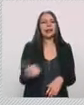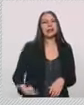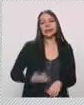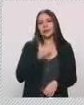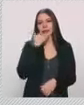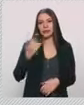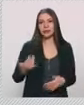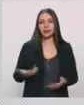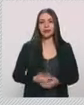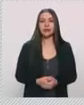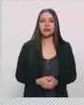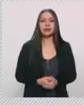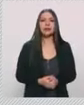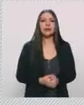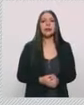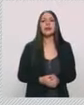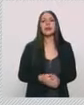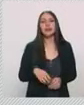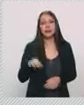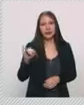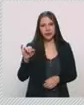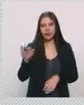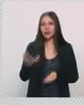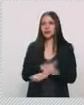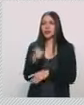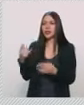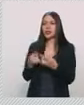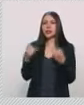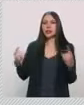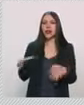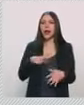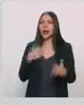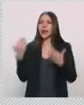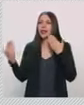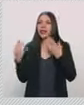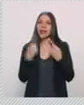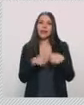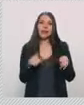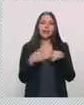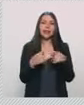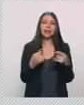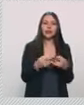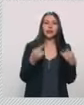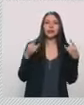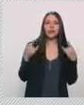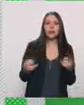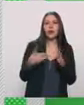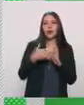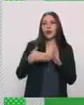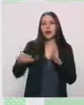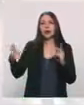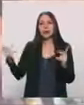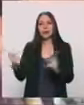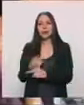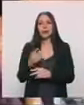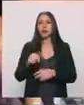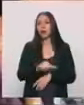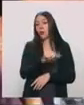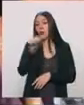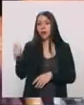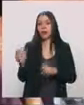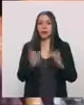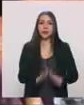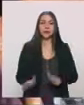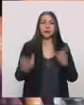tiene color, tiene anécdotas. Claro. Y otra anécdota y otro color de la historia, que es cuando Luis XVI,